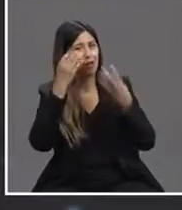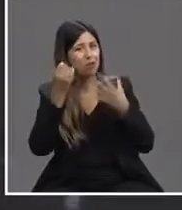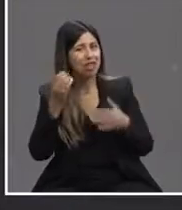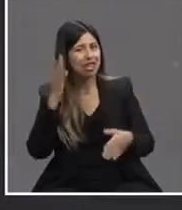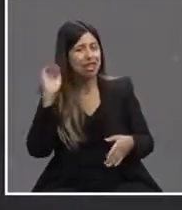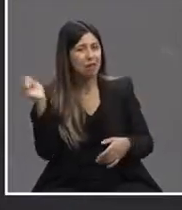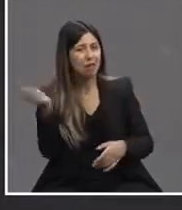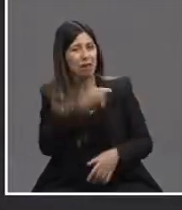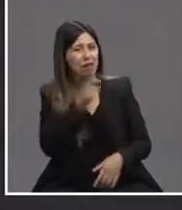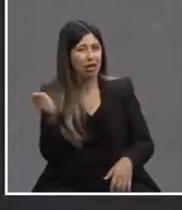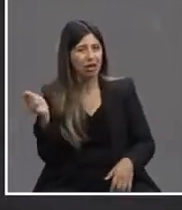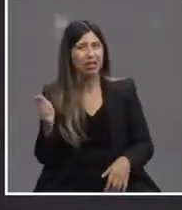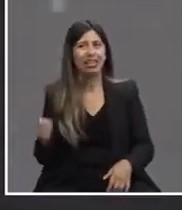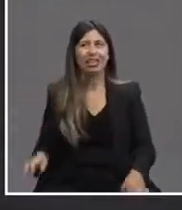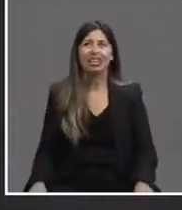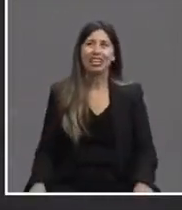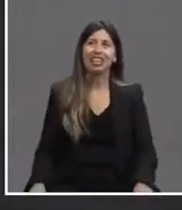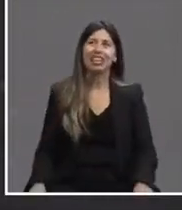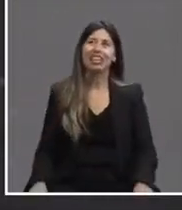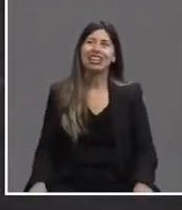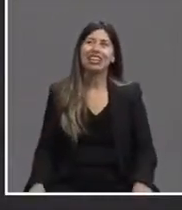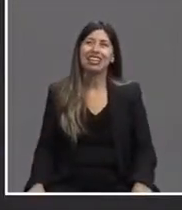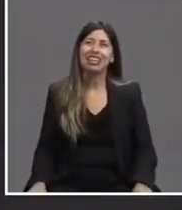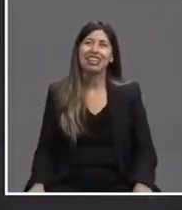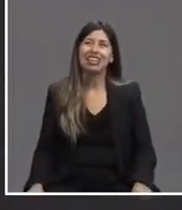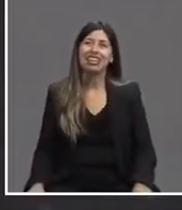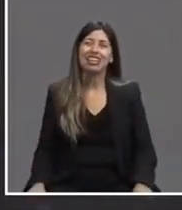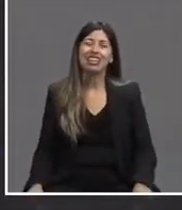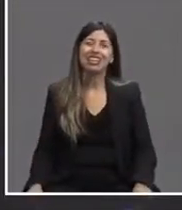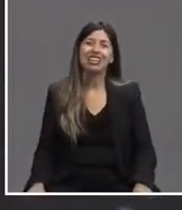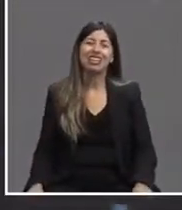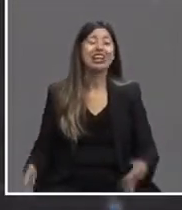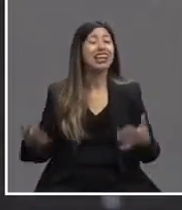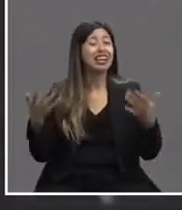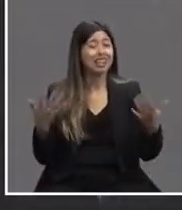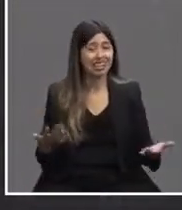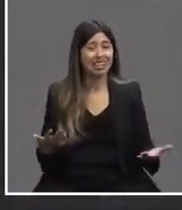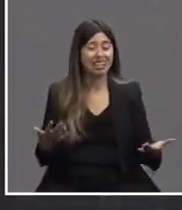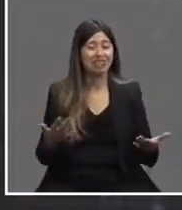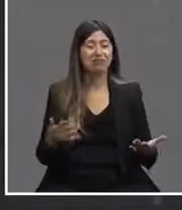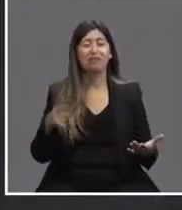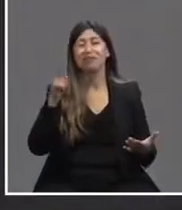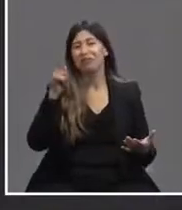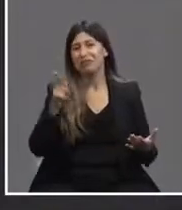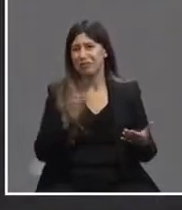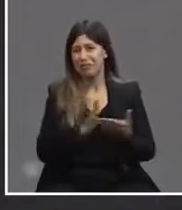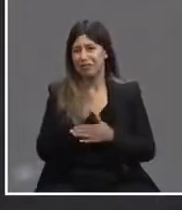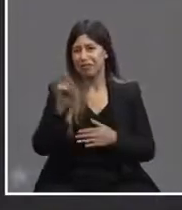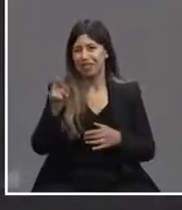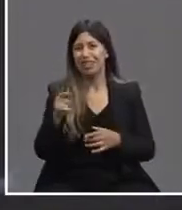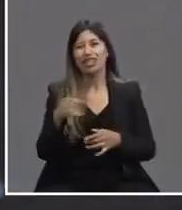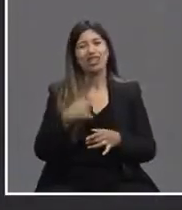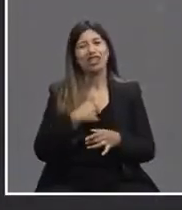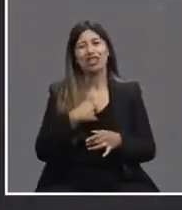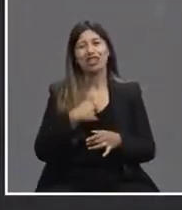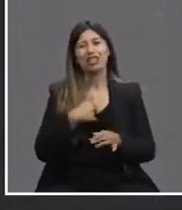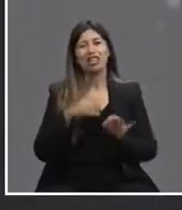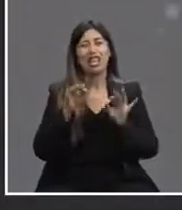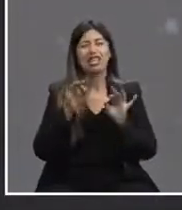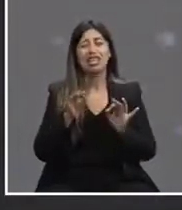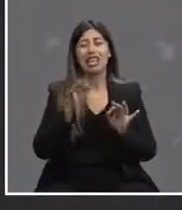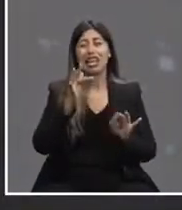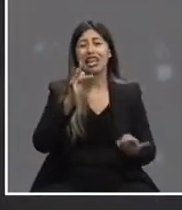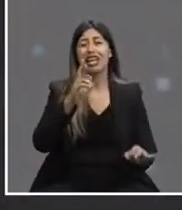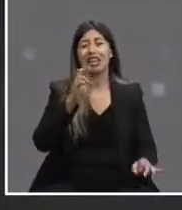más conveniente, era un shortcut, pedir perdón. Ya que te fuiste en esa... Voy a ir exactamente a donde nos había llevado